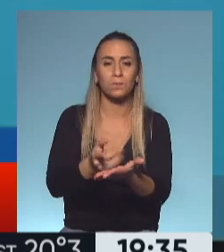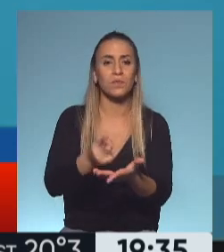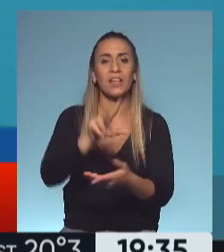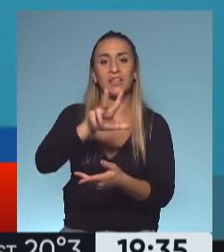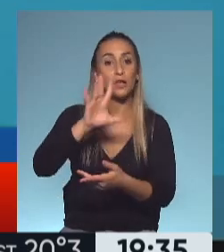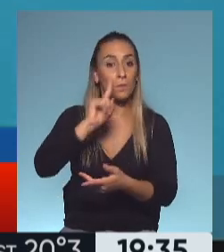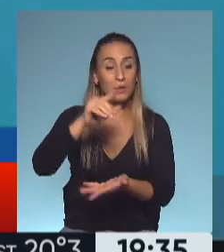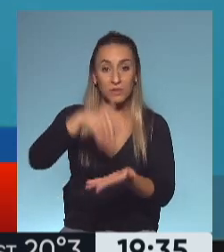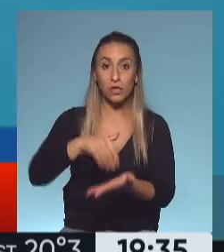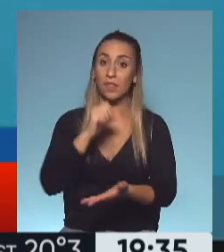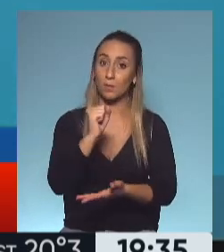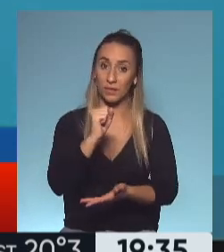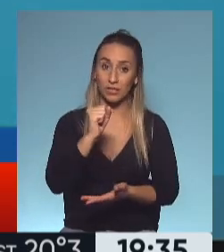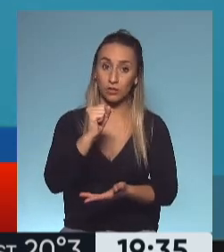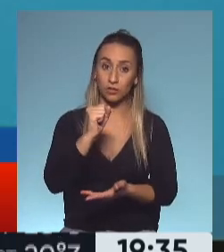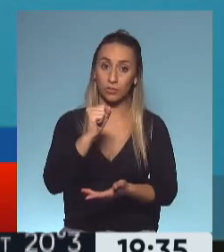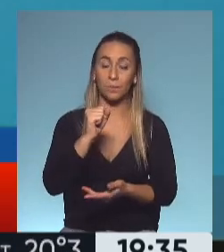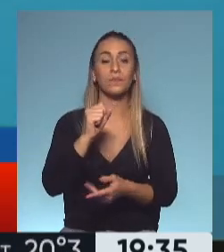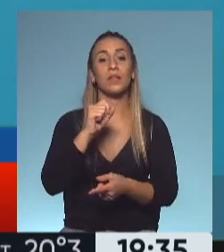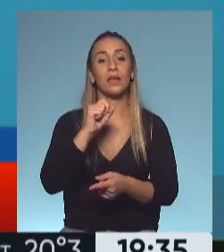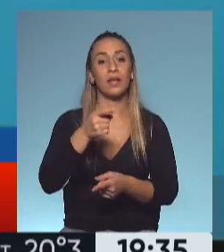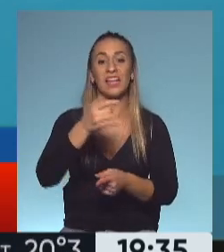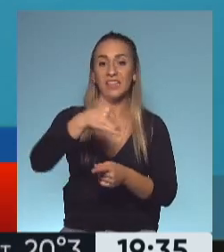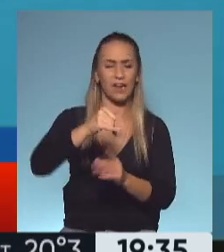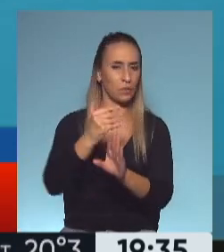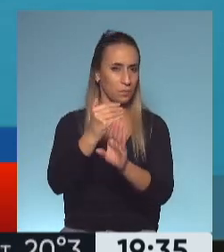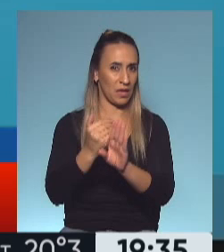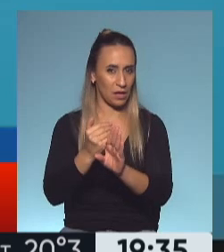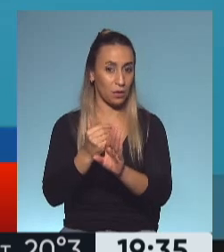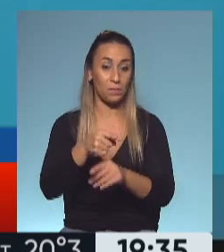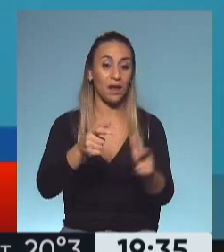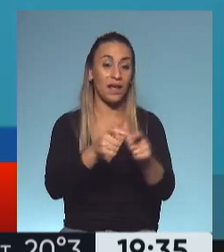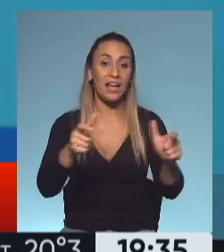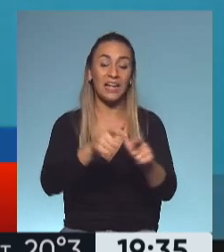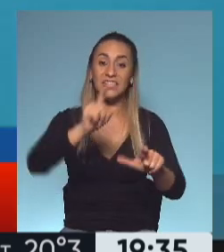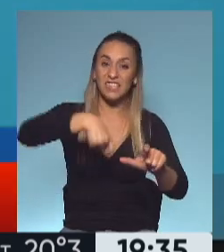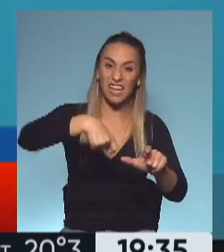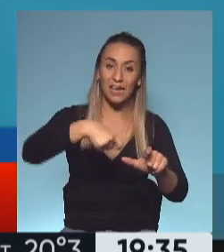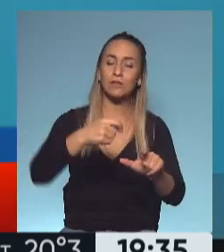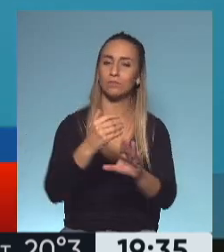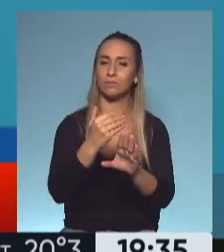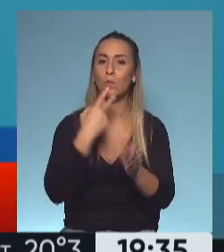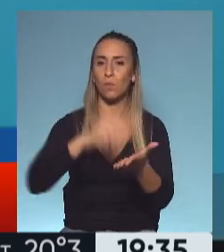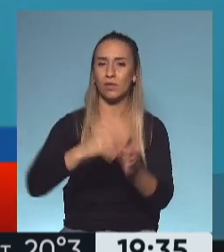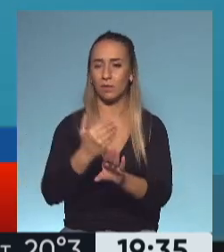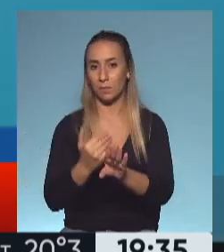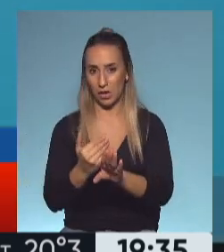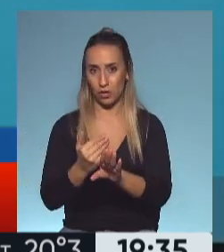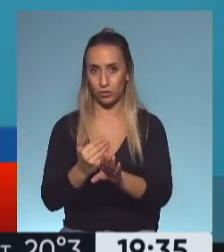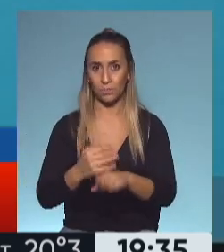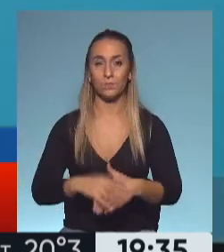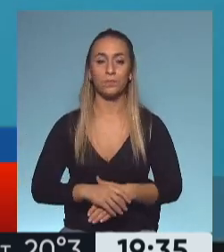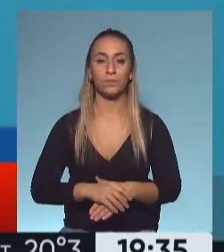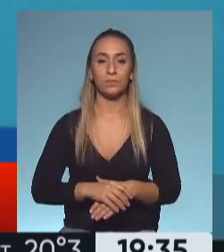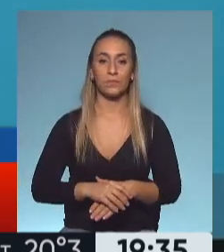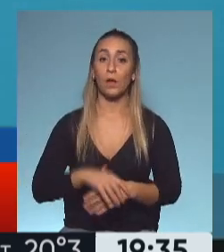35.000 millones de pesos y una reducción de tasas para el descuento de cheques y capital de trabajo. Nuestro